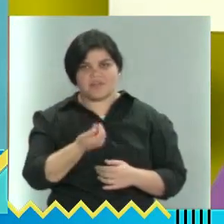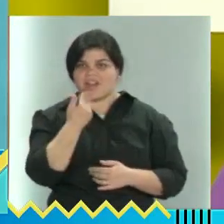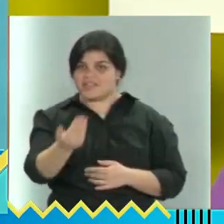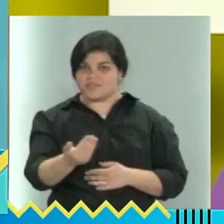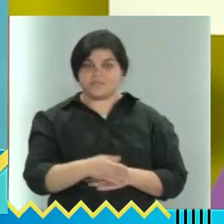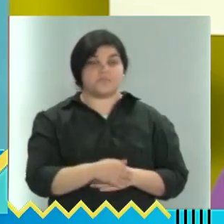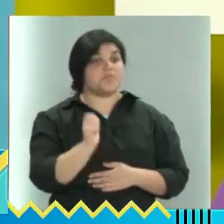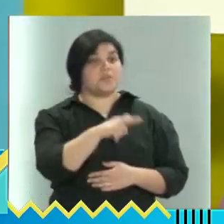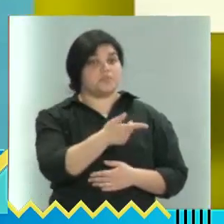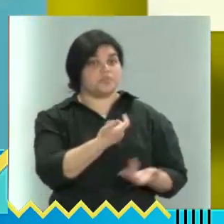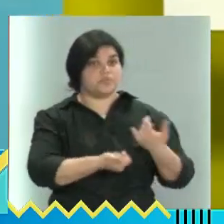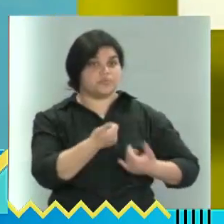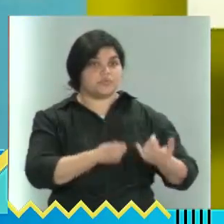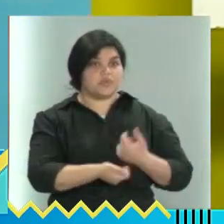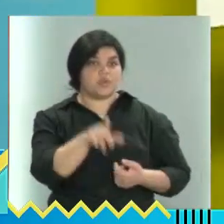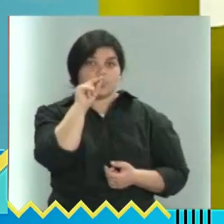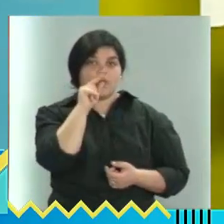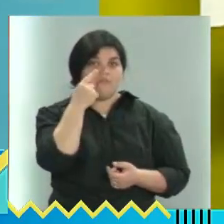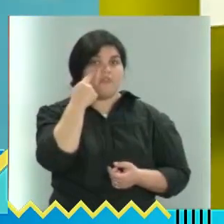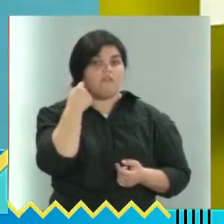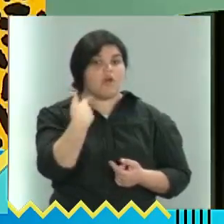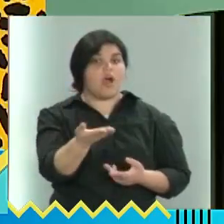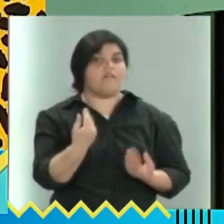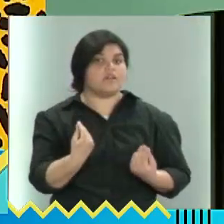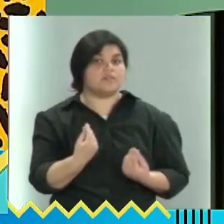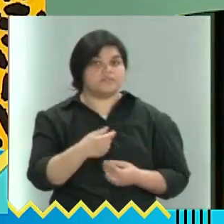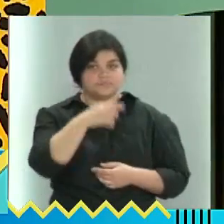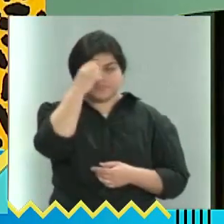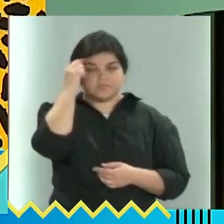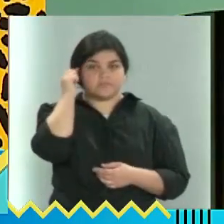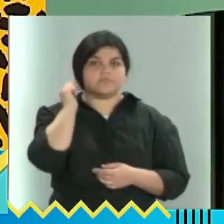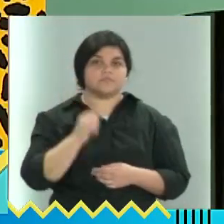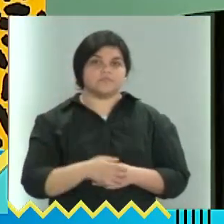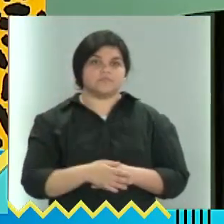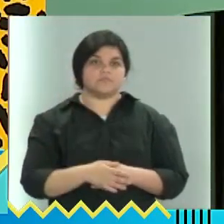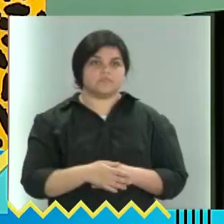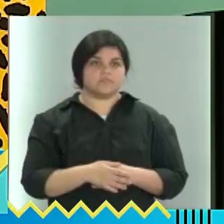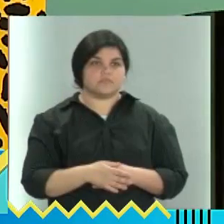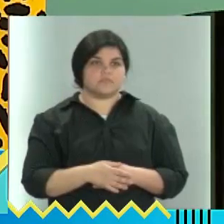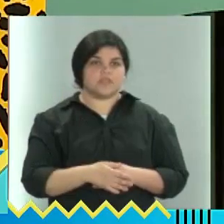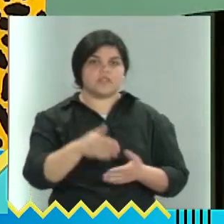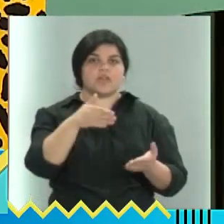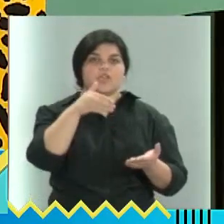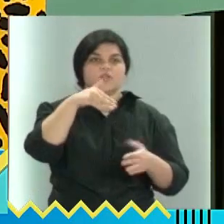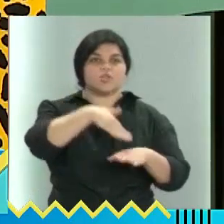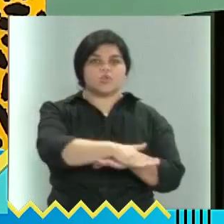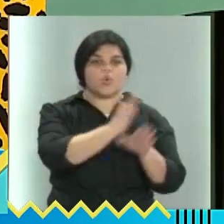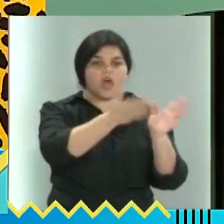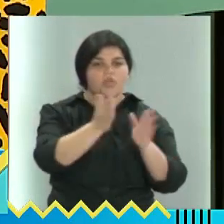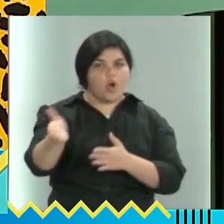Daniel, tu turno del tweet en vivo. A ver, ¿qué podemos decir? Ordenemos la ciudad.